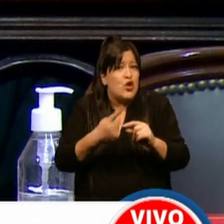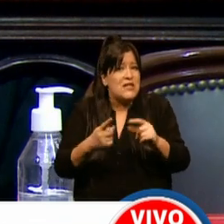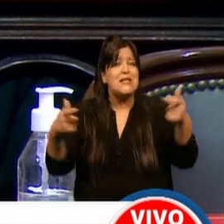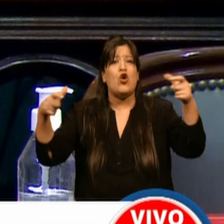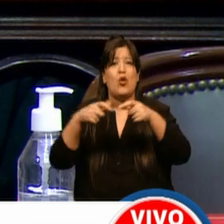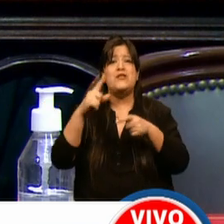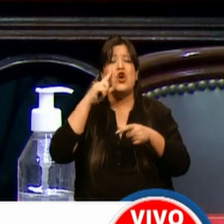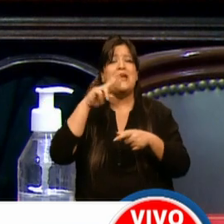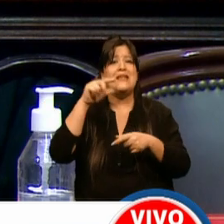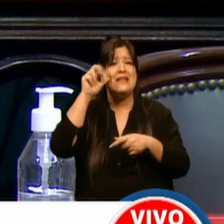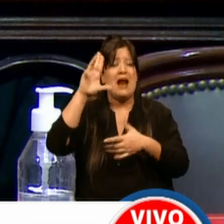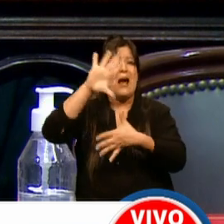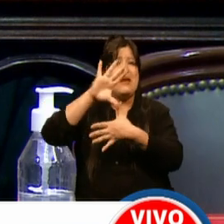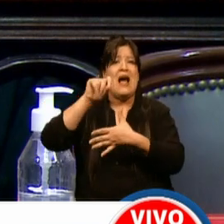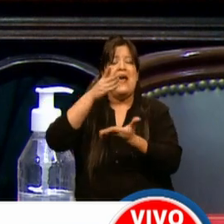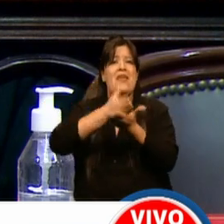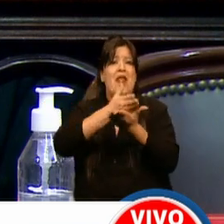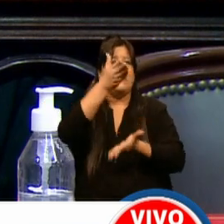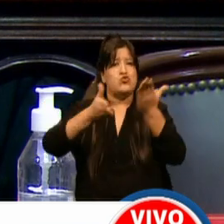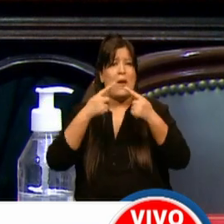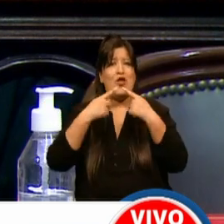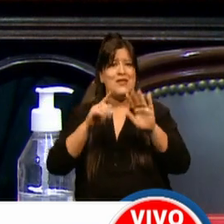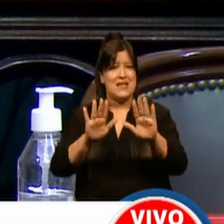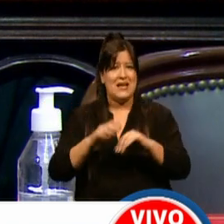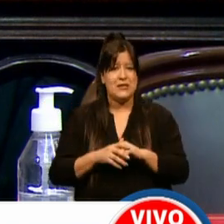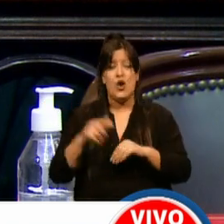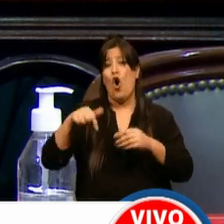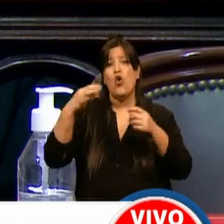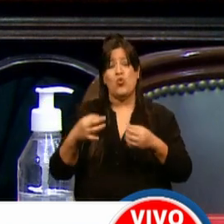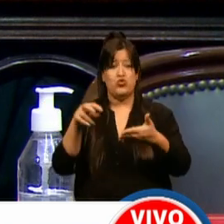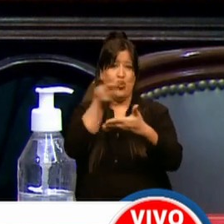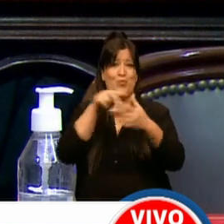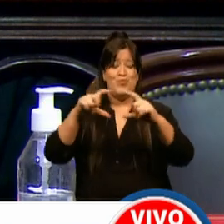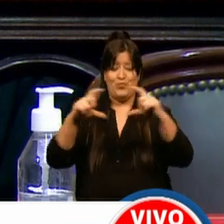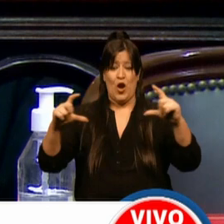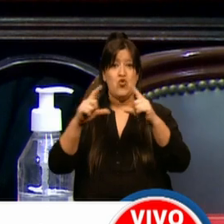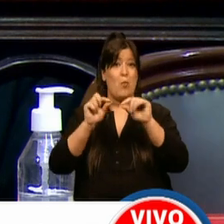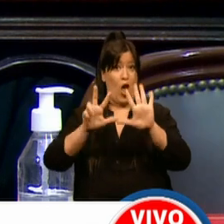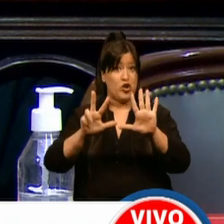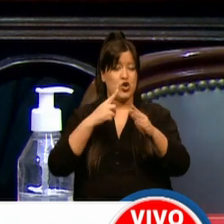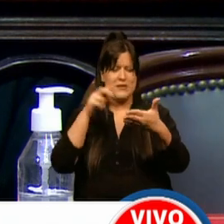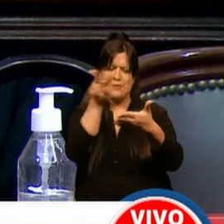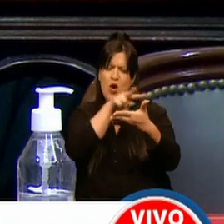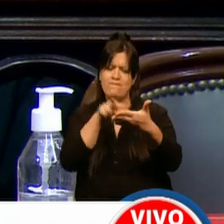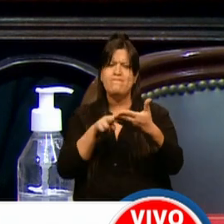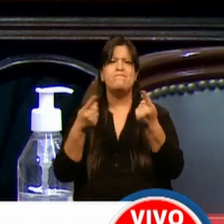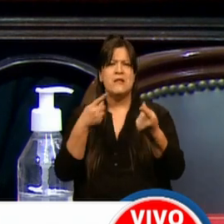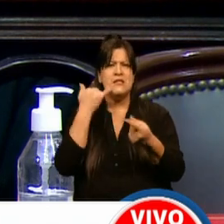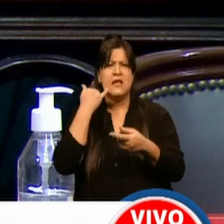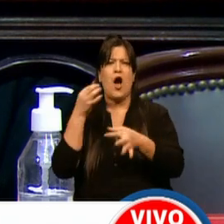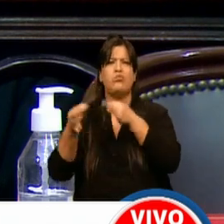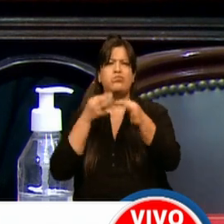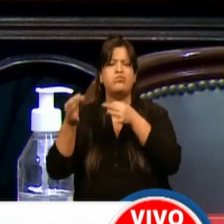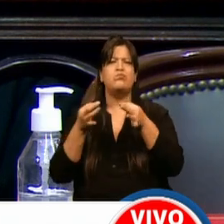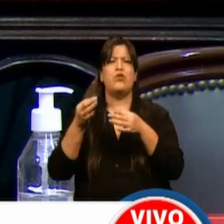comisión interamericana de derechos humanos y hoy leyendo este artículo el 8º en donde hemos conversado con el